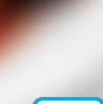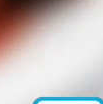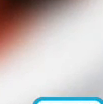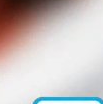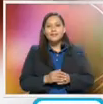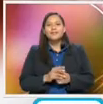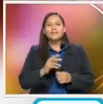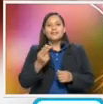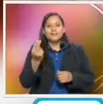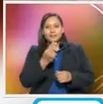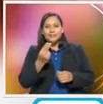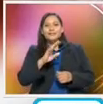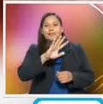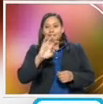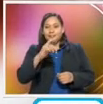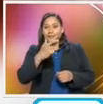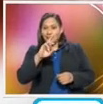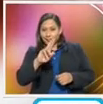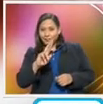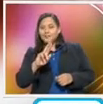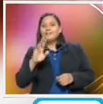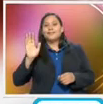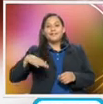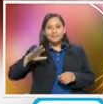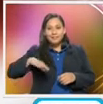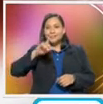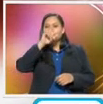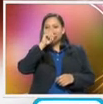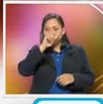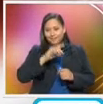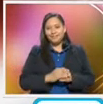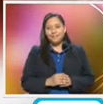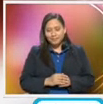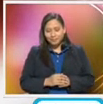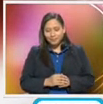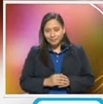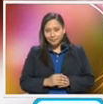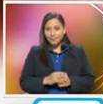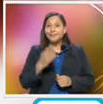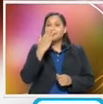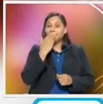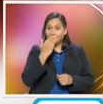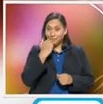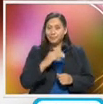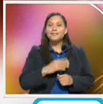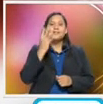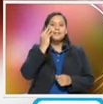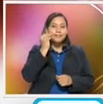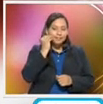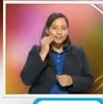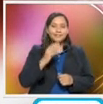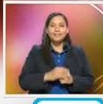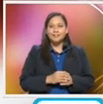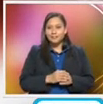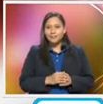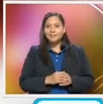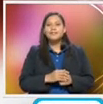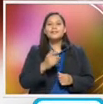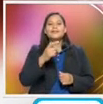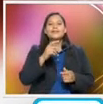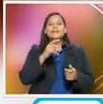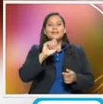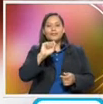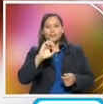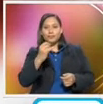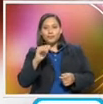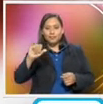Y vamos a necesitar 400 gramos de alitas de pollo, Sí, una cucharada de miel, un limón, 2 cucharadas de salsa de soya,